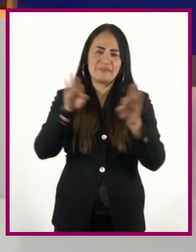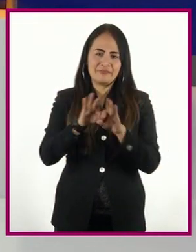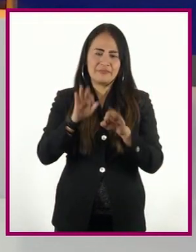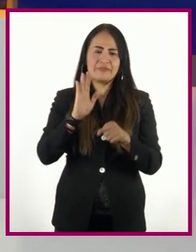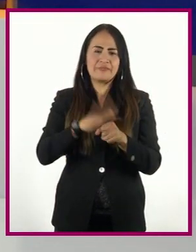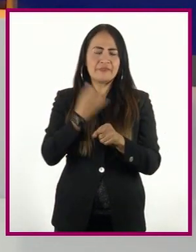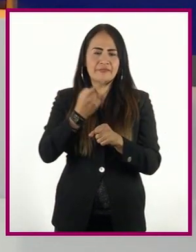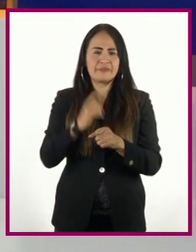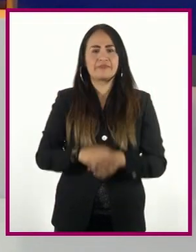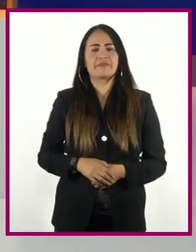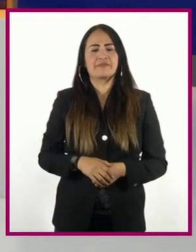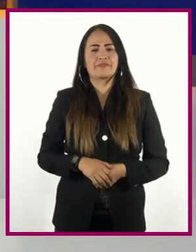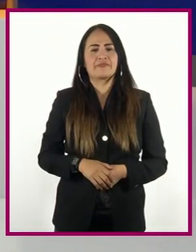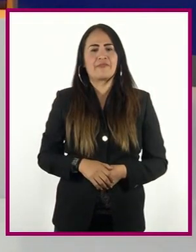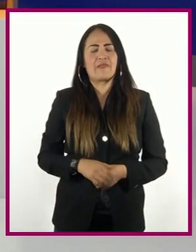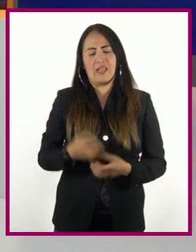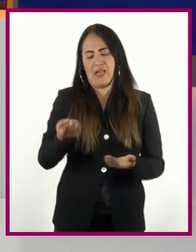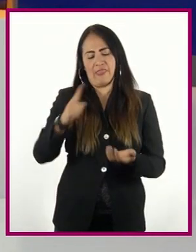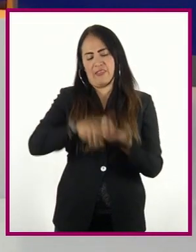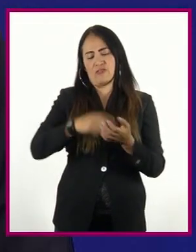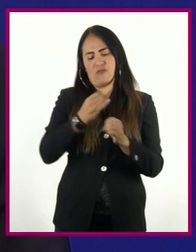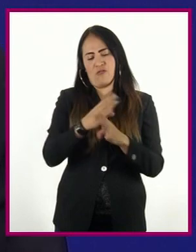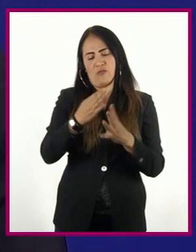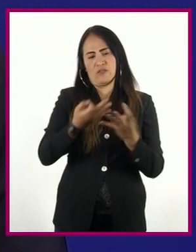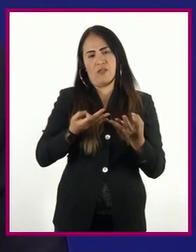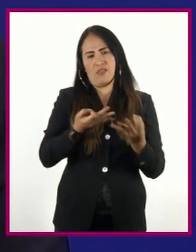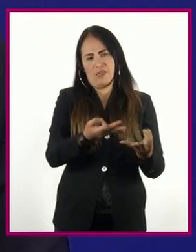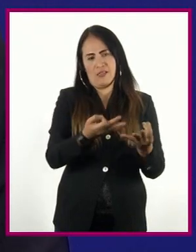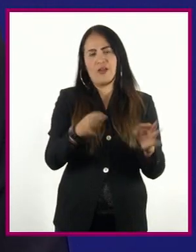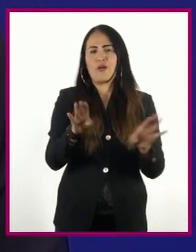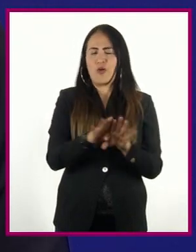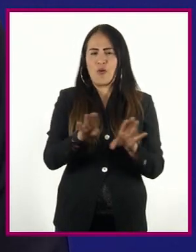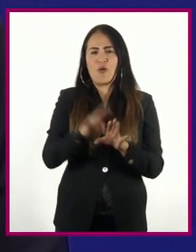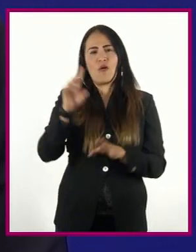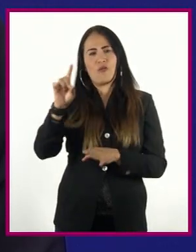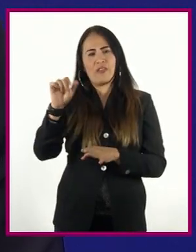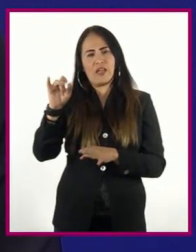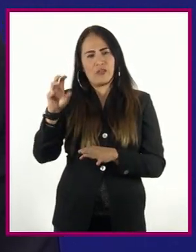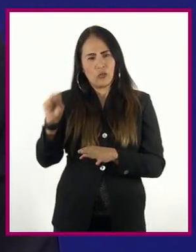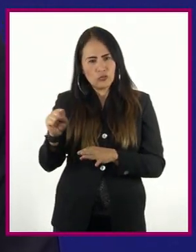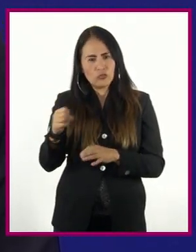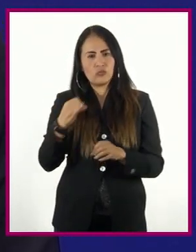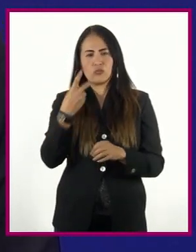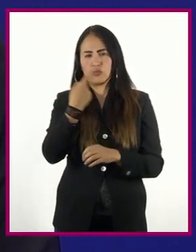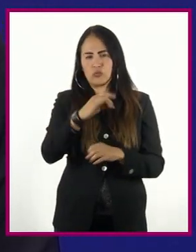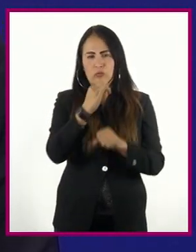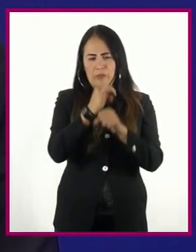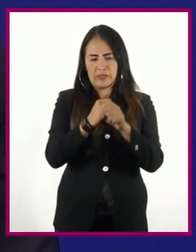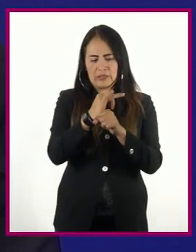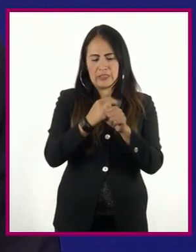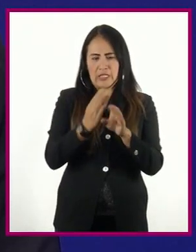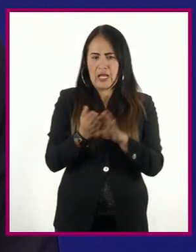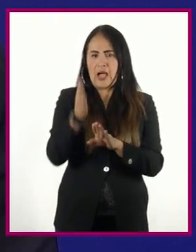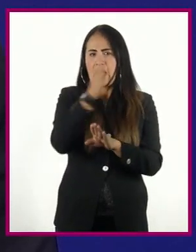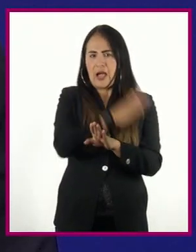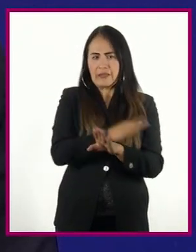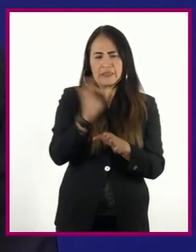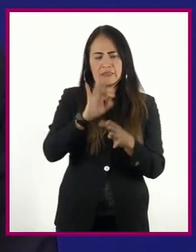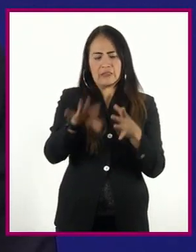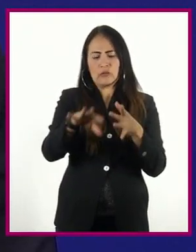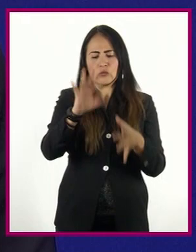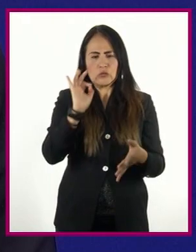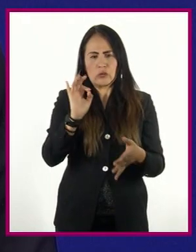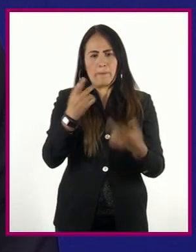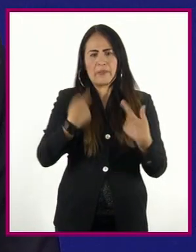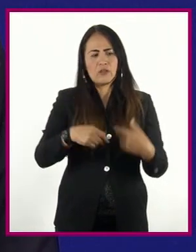de hacer atractivo el contenido. Pueden utilizar datos de su investigación previa para subrayar algún detalle importante